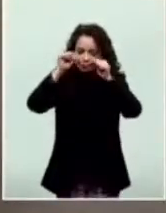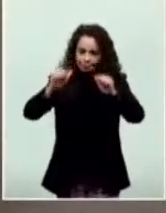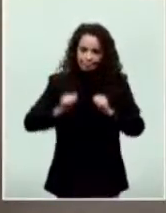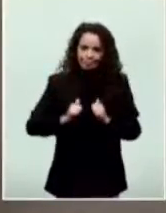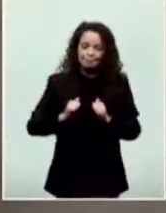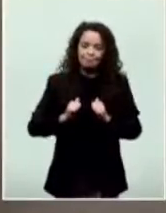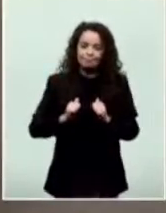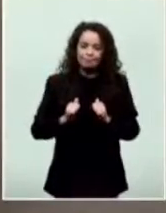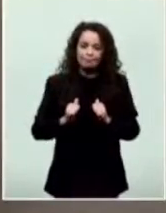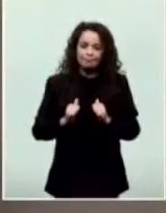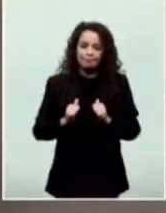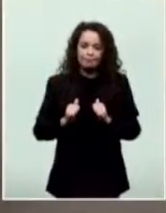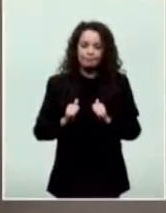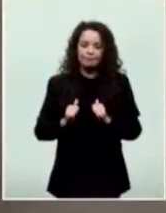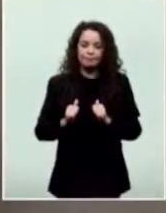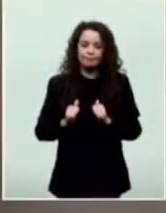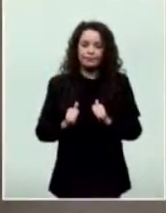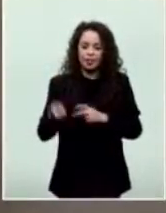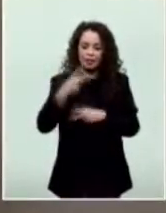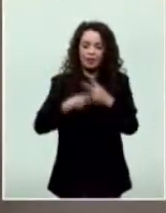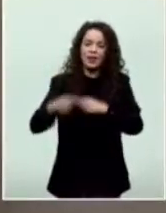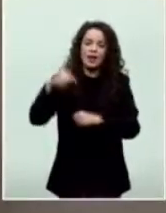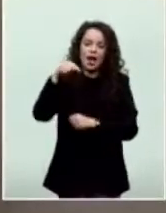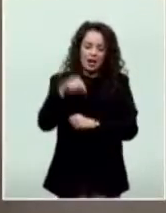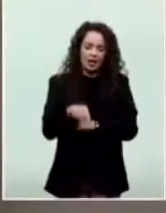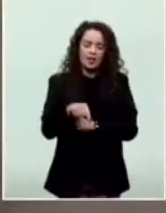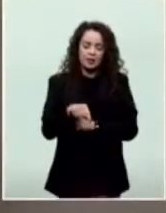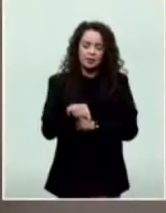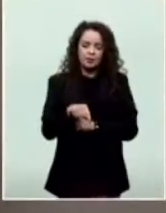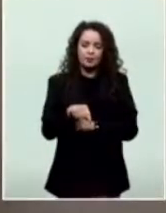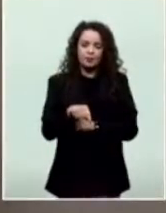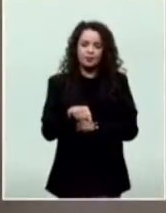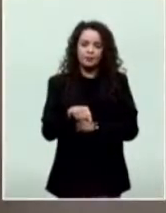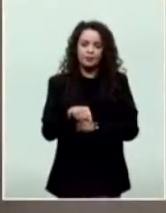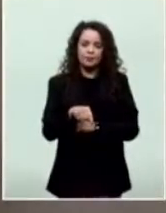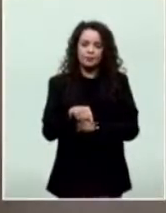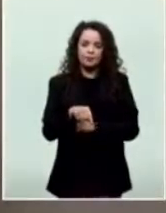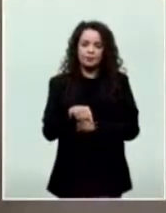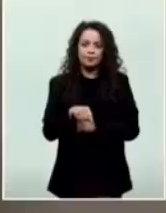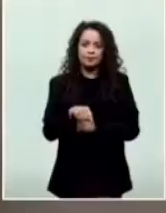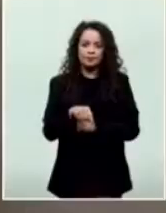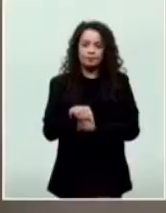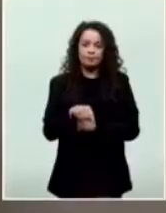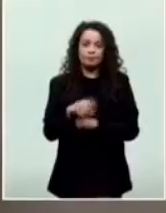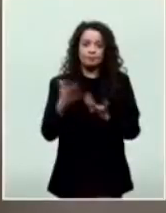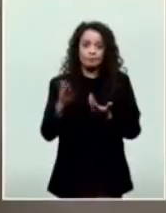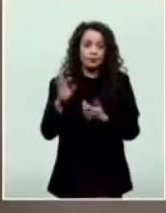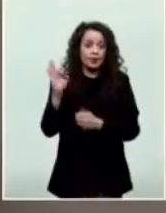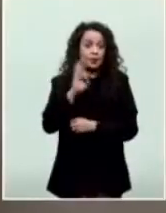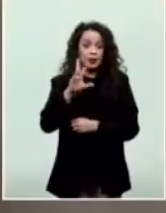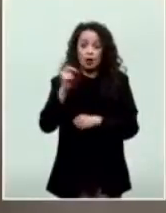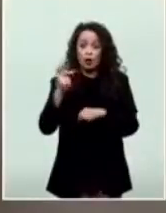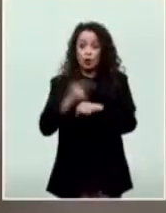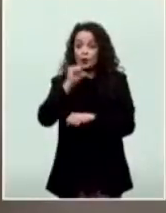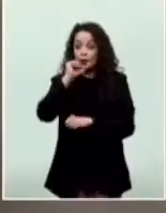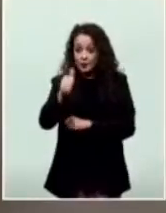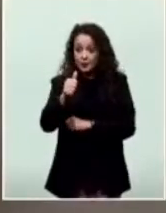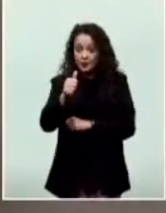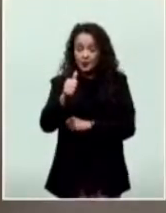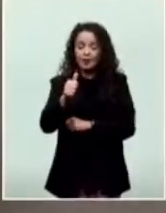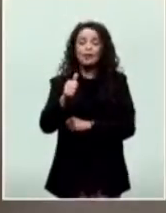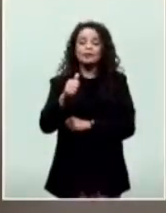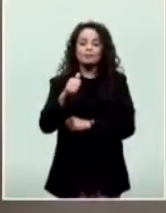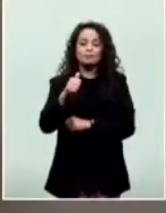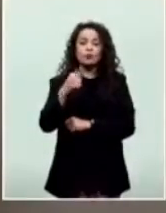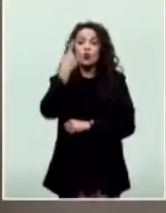hayan estado aquí, y si no pasa algo más, que espero que no, nos vemos